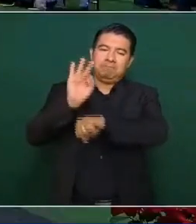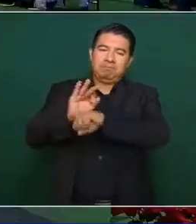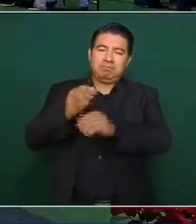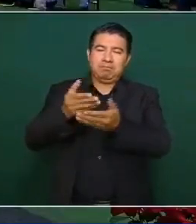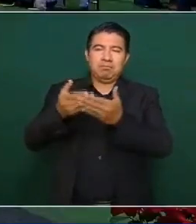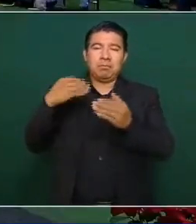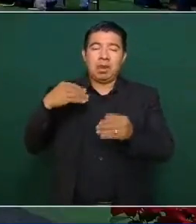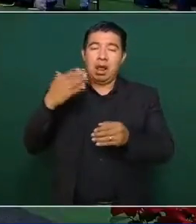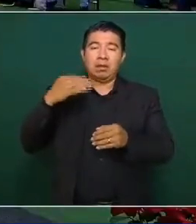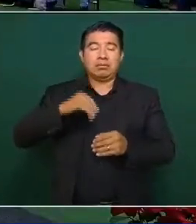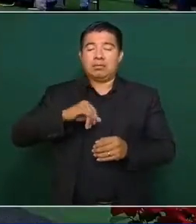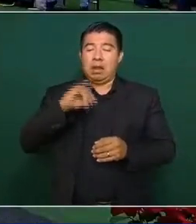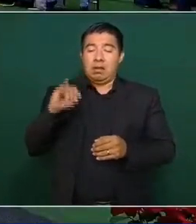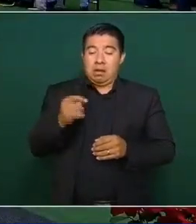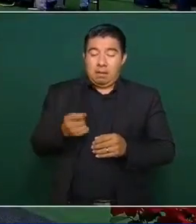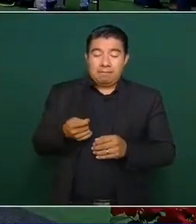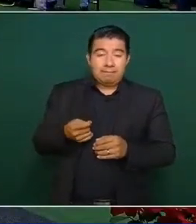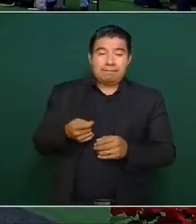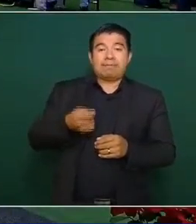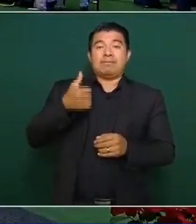Cambió completamente